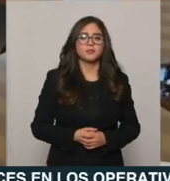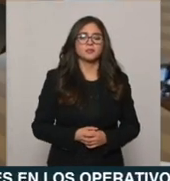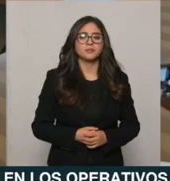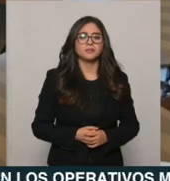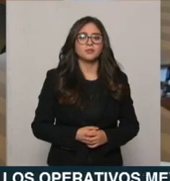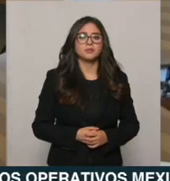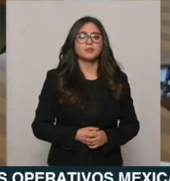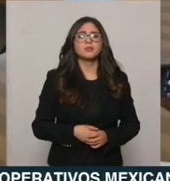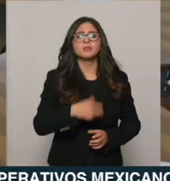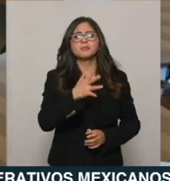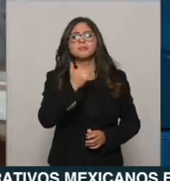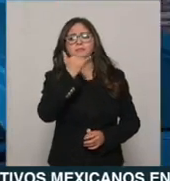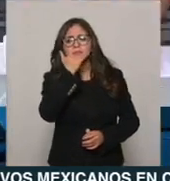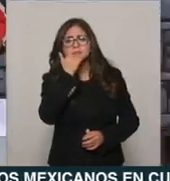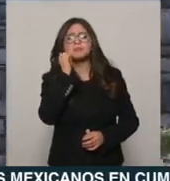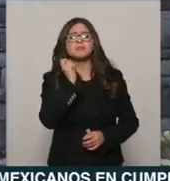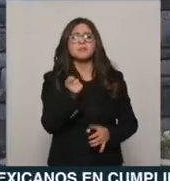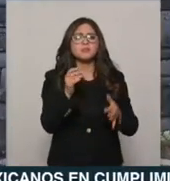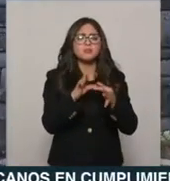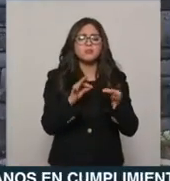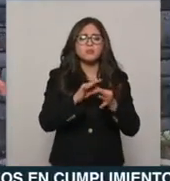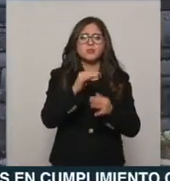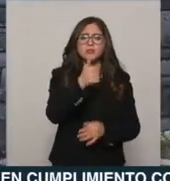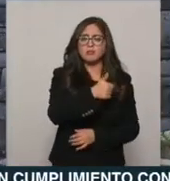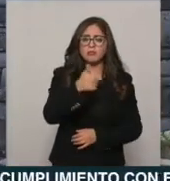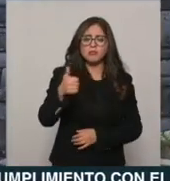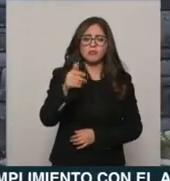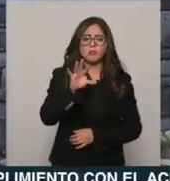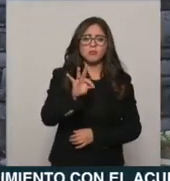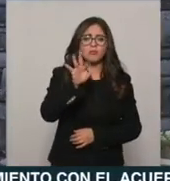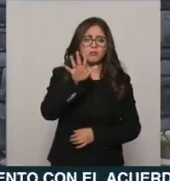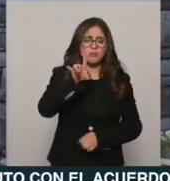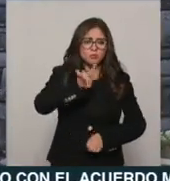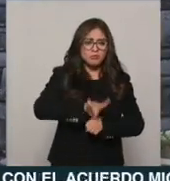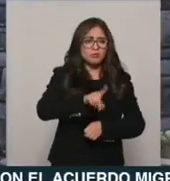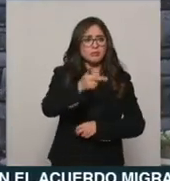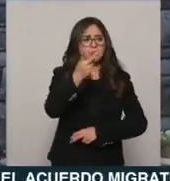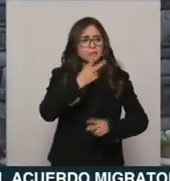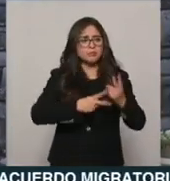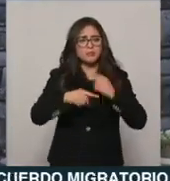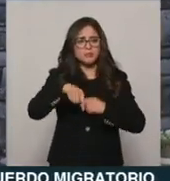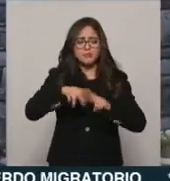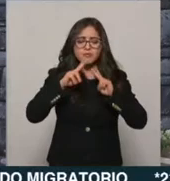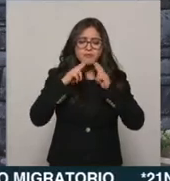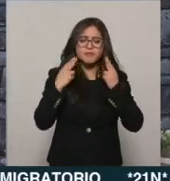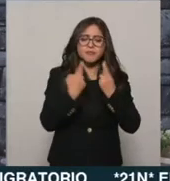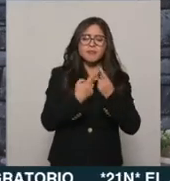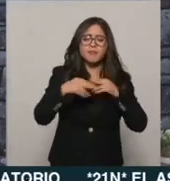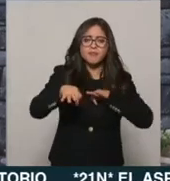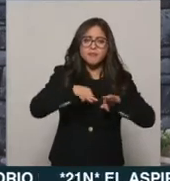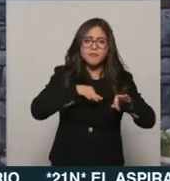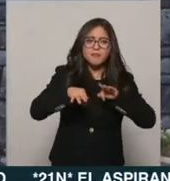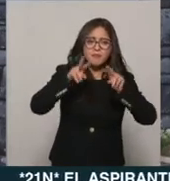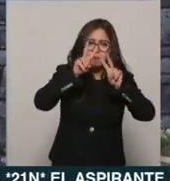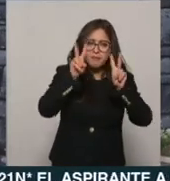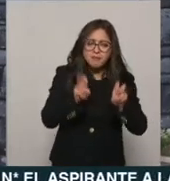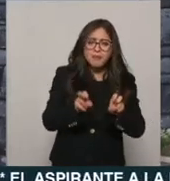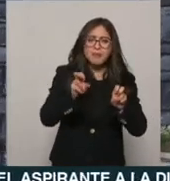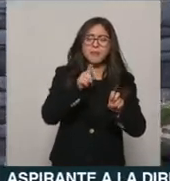lo comenta, que entonces cada 45 días vendrían a revisar el trabajo que se está haciendo en México en temas